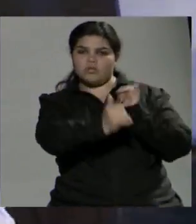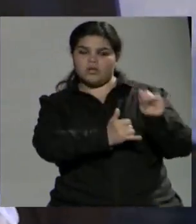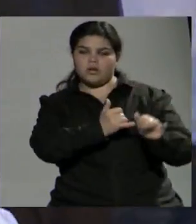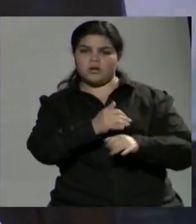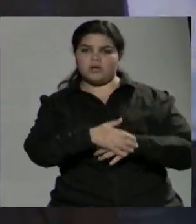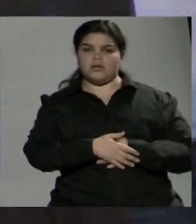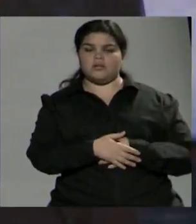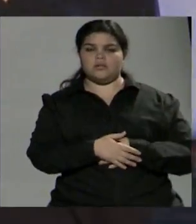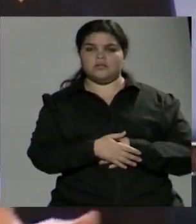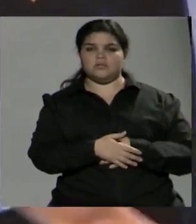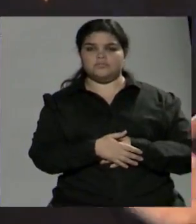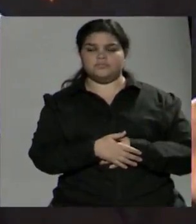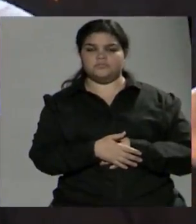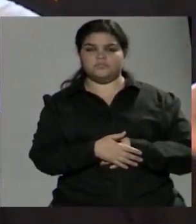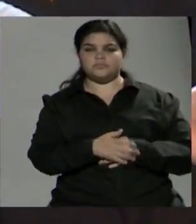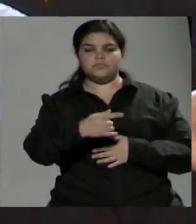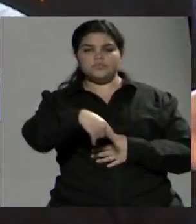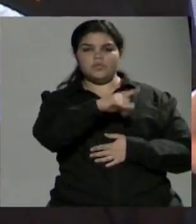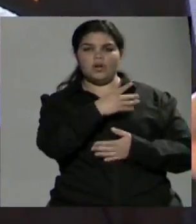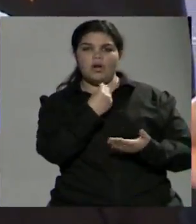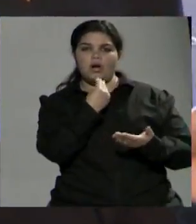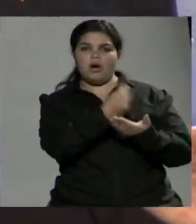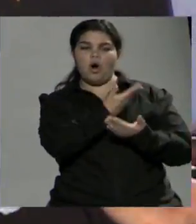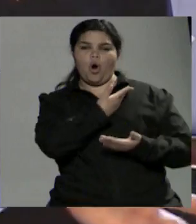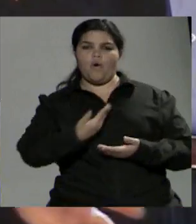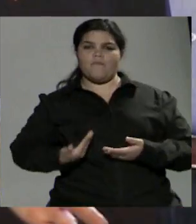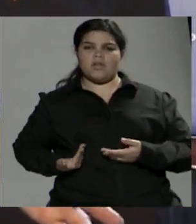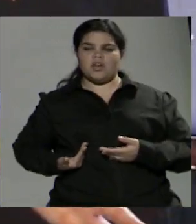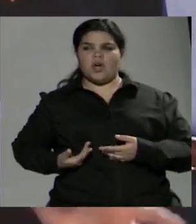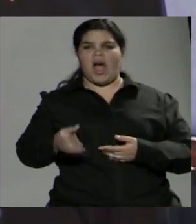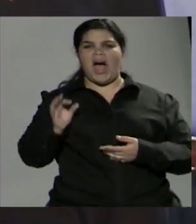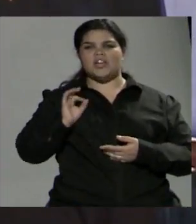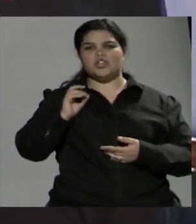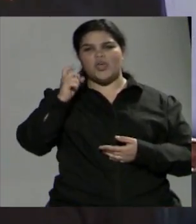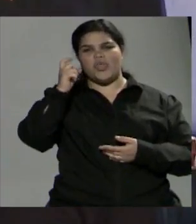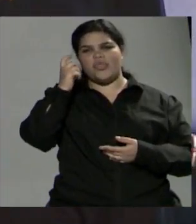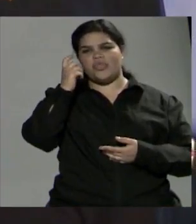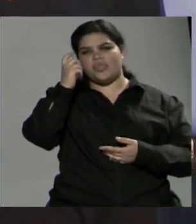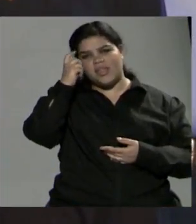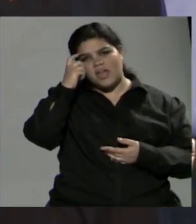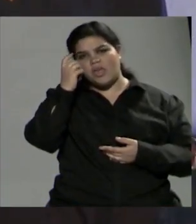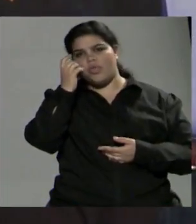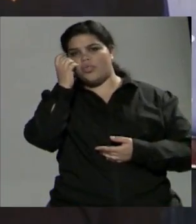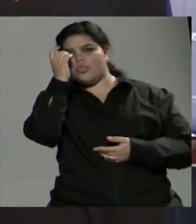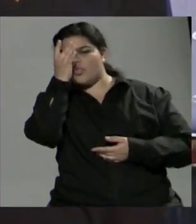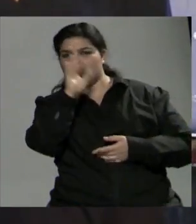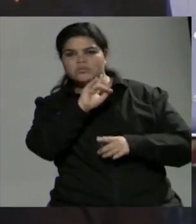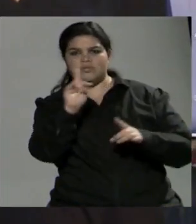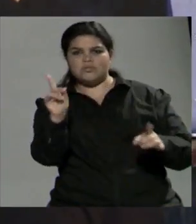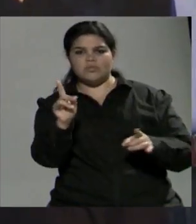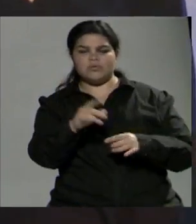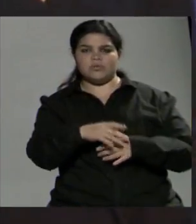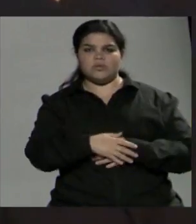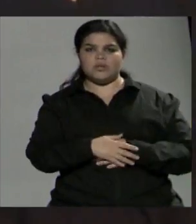Han gobernado no los últimos 10, 12 años. Han gobernado prácticamente en